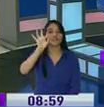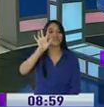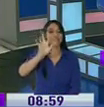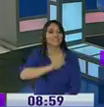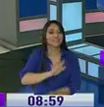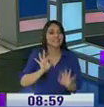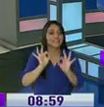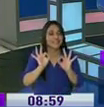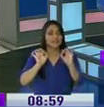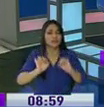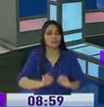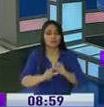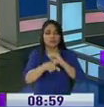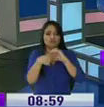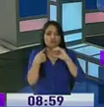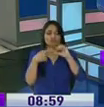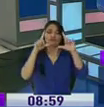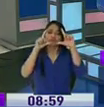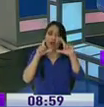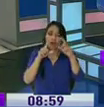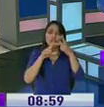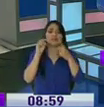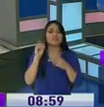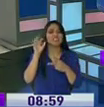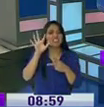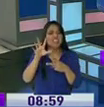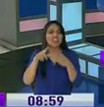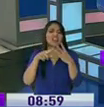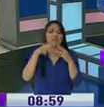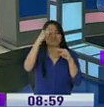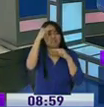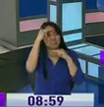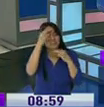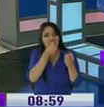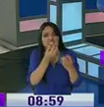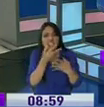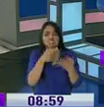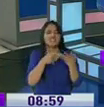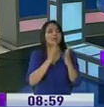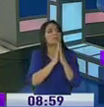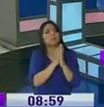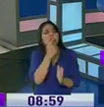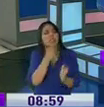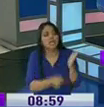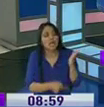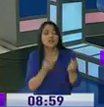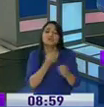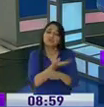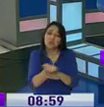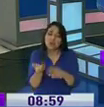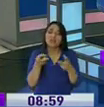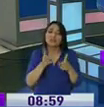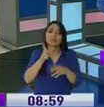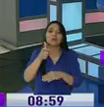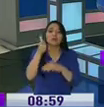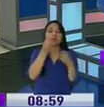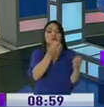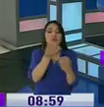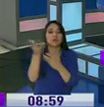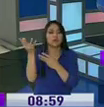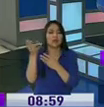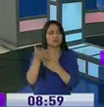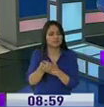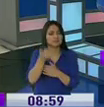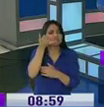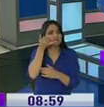098-518-4393. Ustedes pueden enviarnos fotografías, las novedades, las sugerencias también que tienen para las autoridades, así que comuníquese